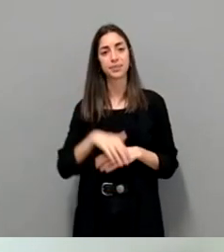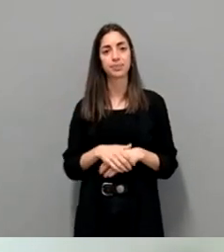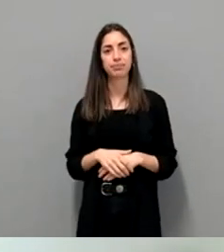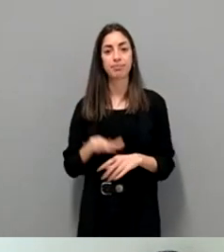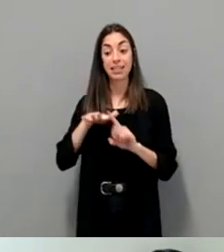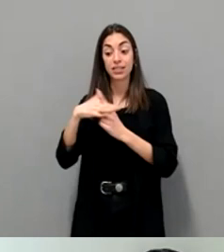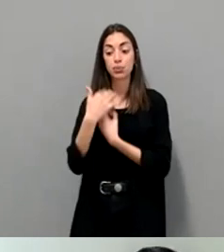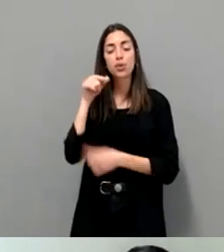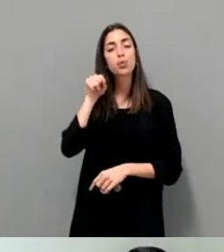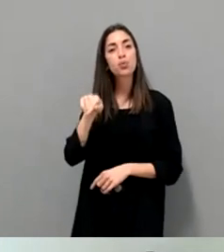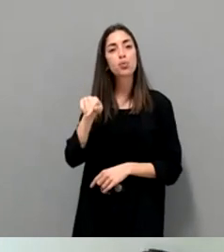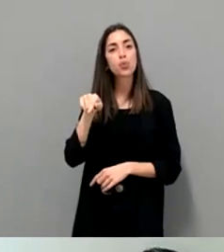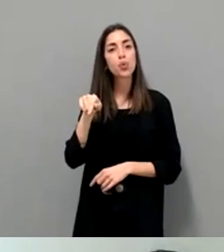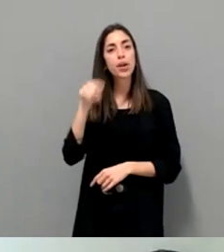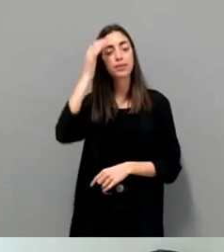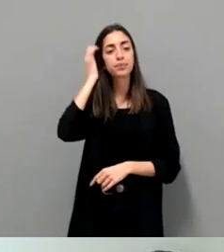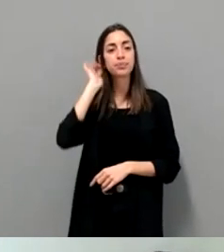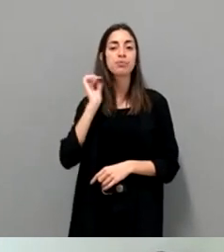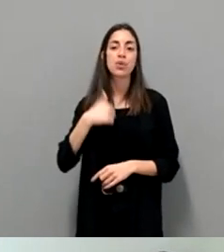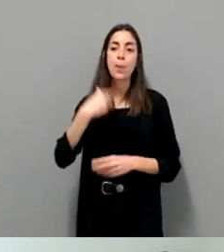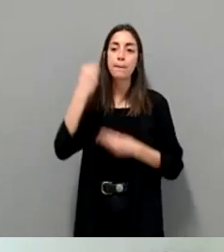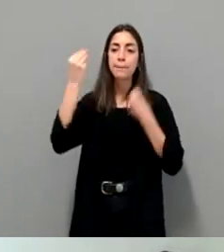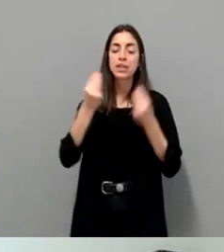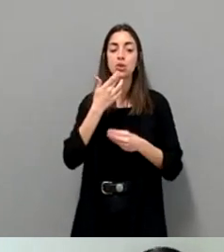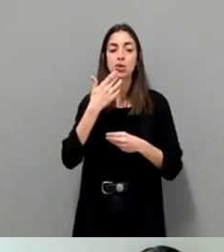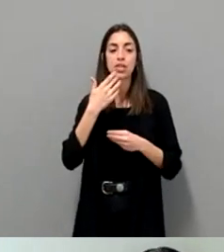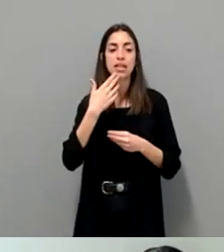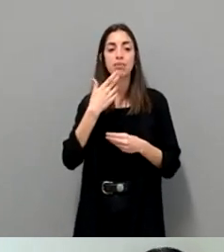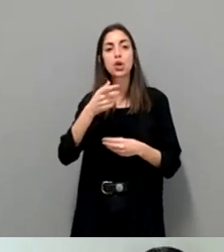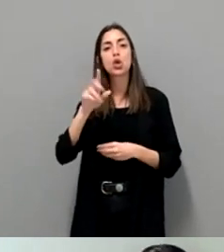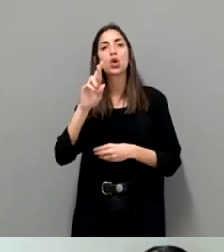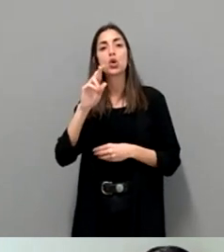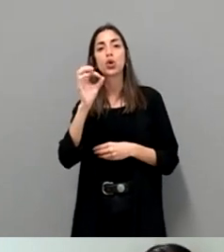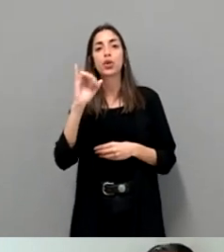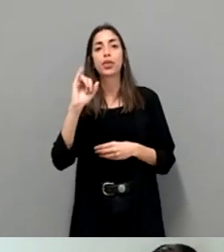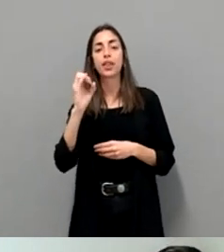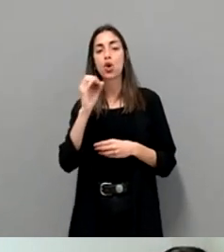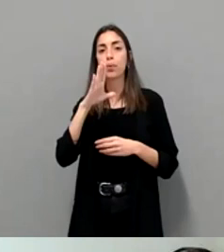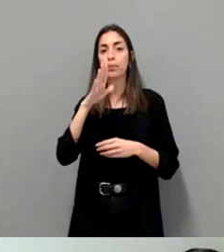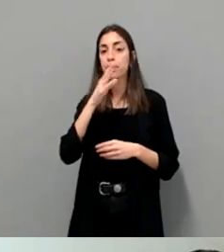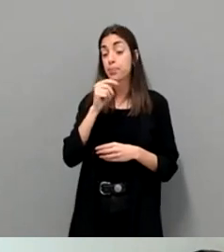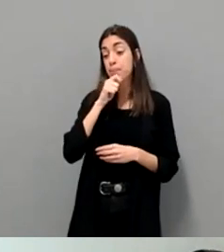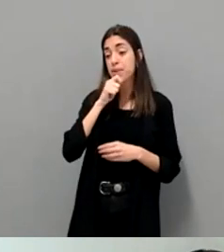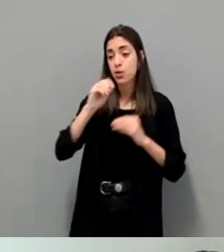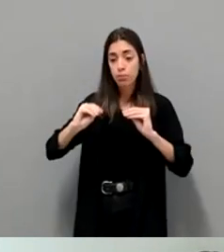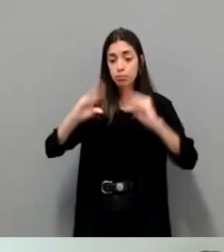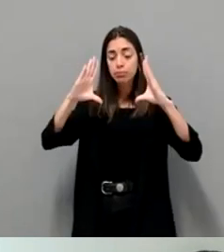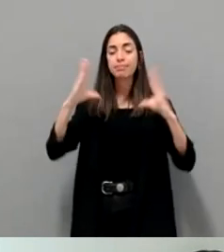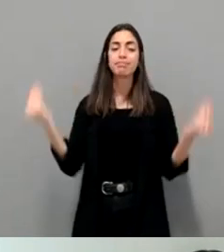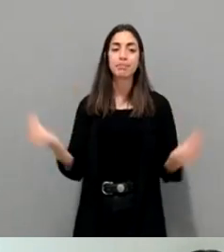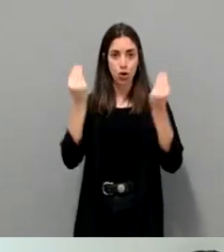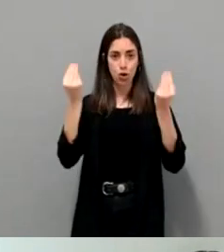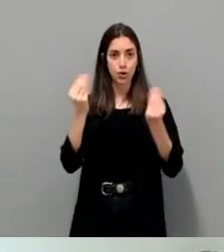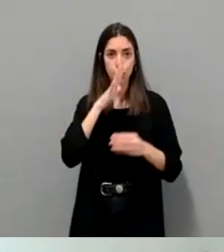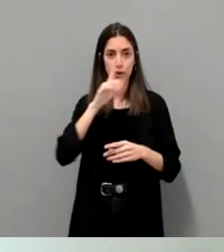caso, yo creo, Rocío, que si te puedes quedar con el micro abierto, mejor, ¿vale? Porque sí, porque si no